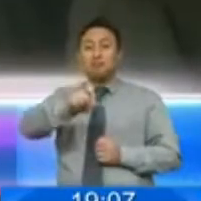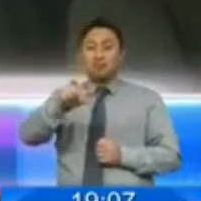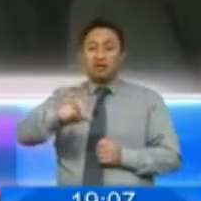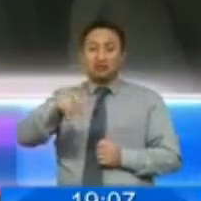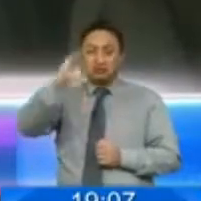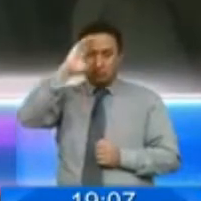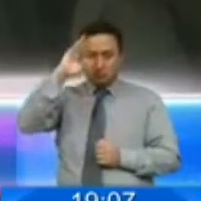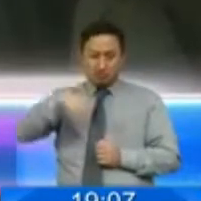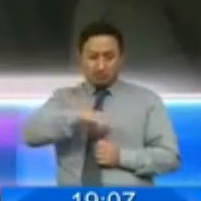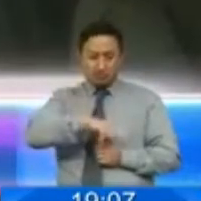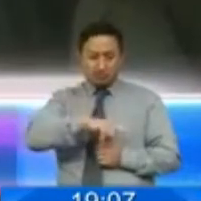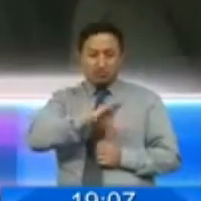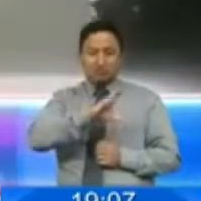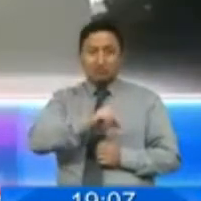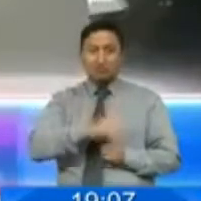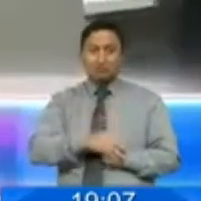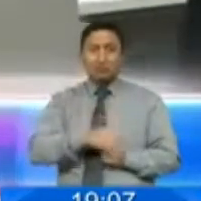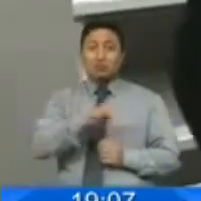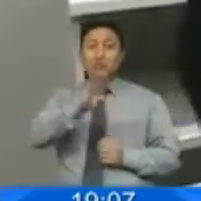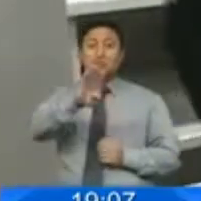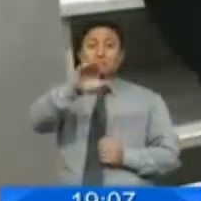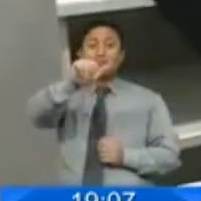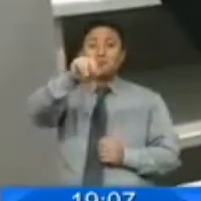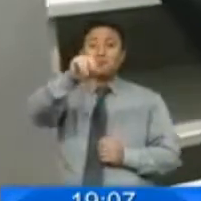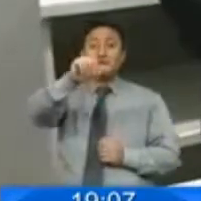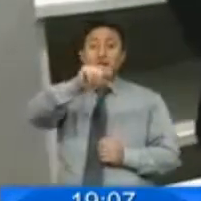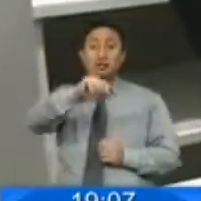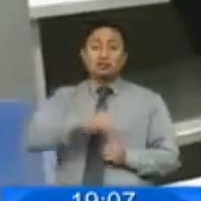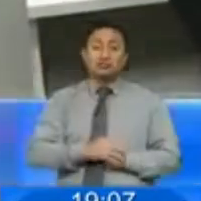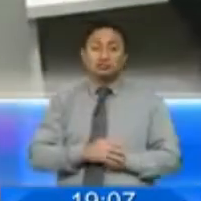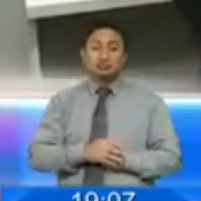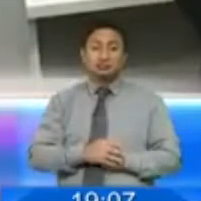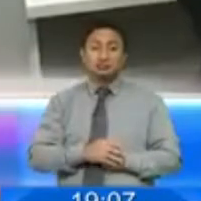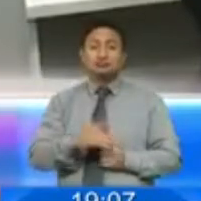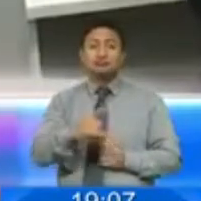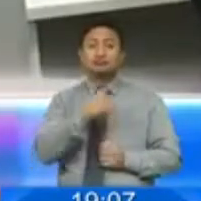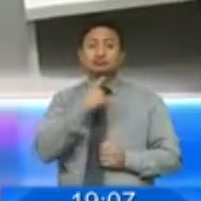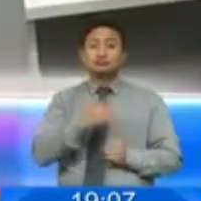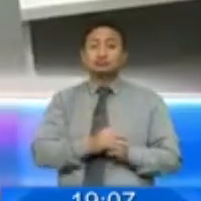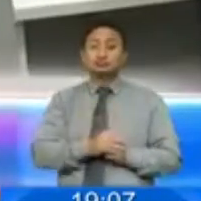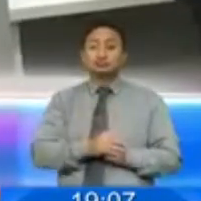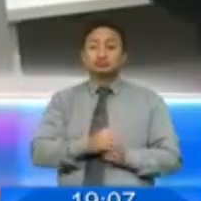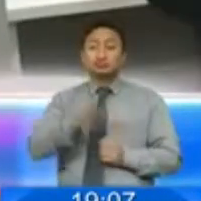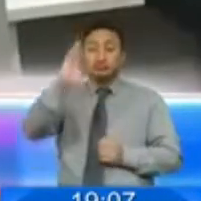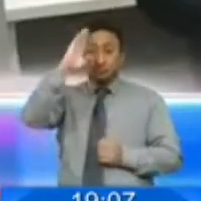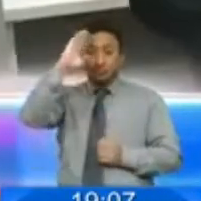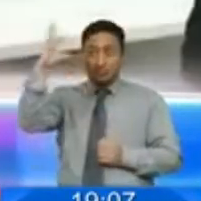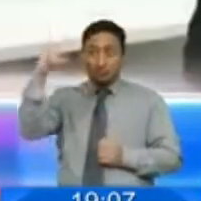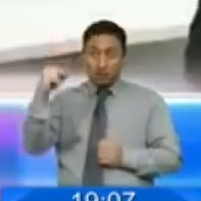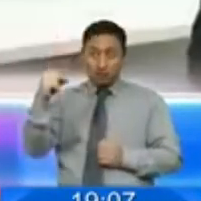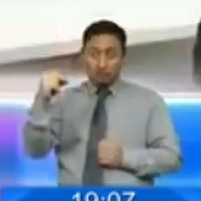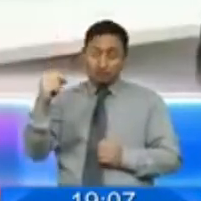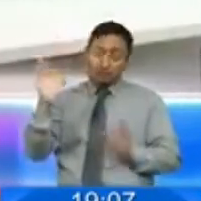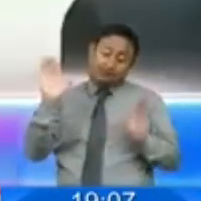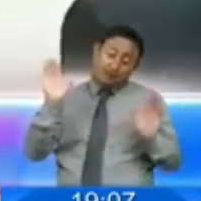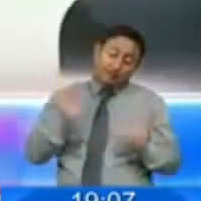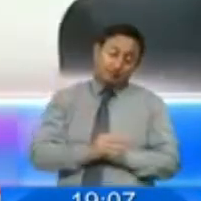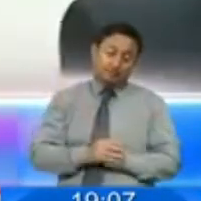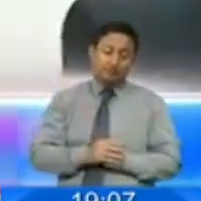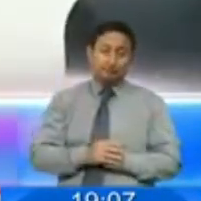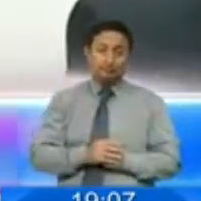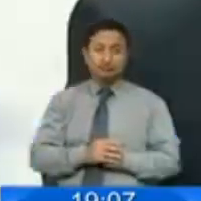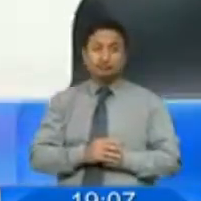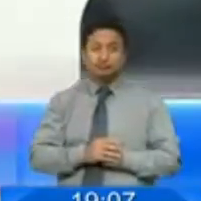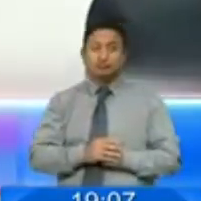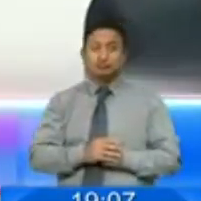Carlos y Valda Fernando. De su parte, el exlegislador Fernando Valda calificó de lamentable la negativa de Interpol y cuestionó su decisión. Pareciera